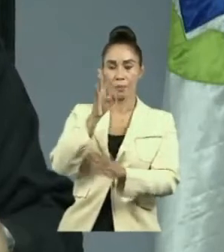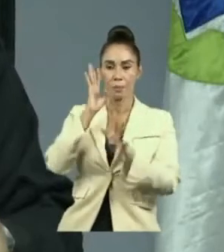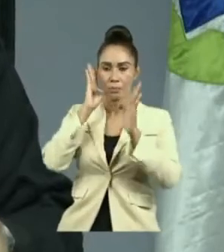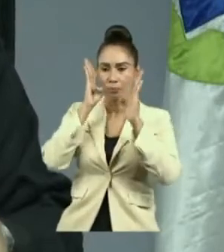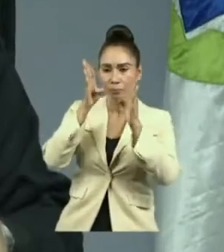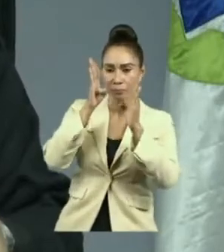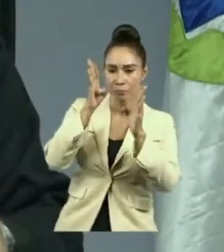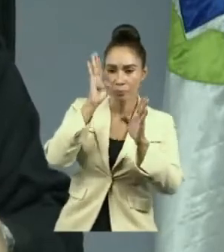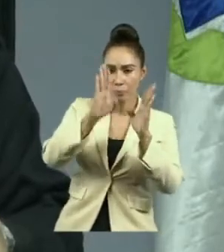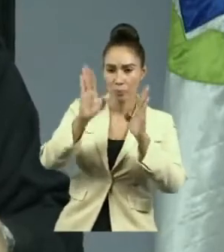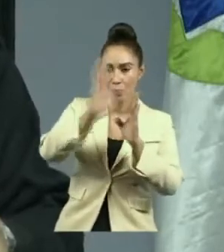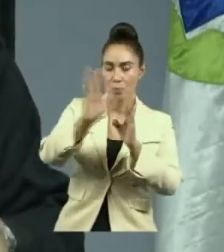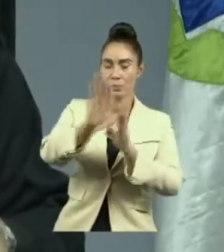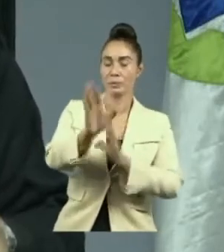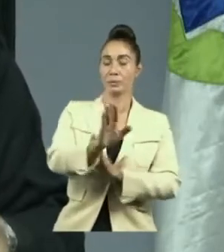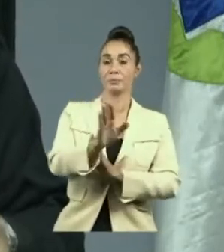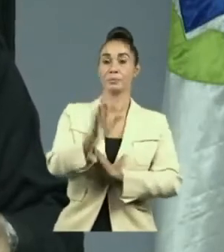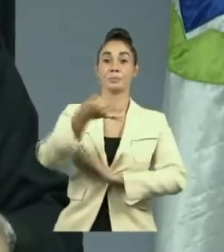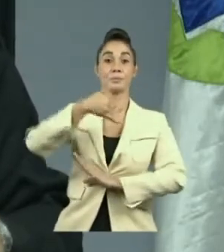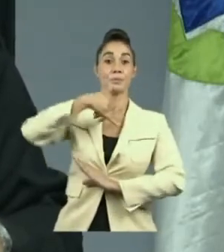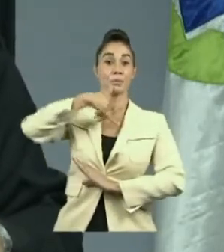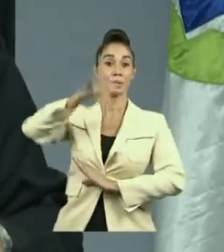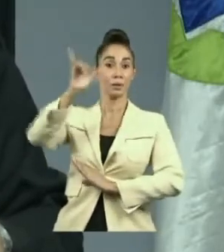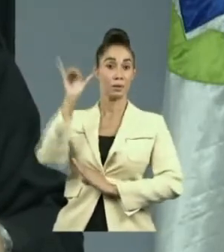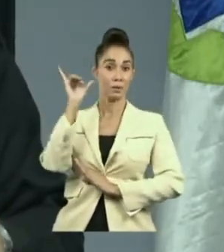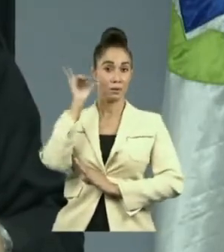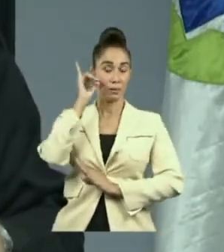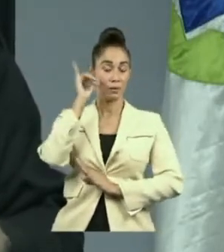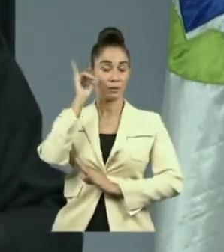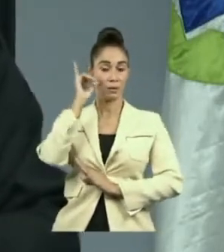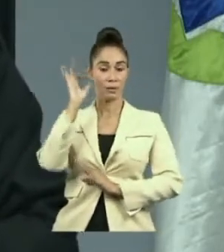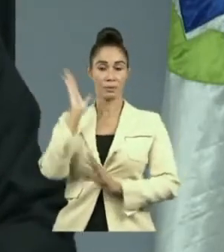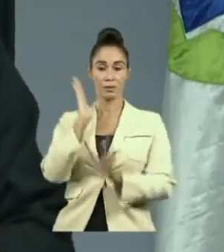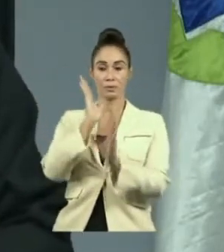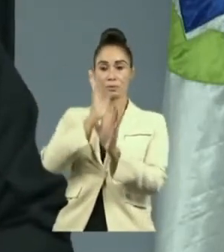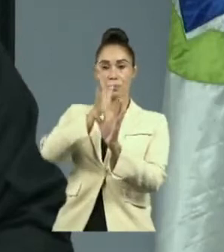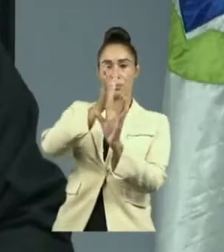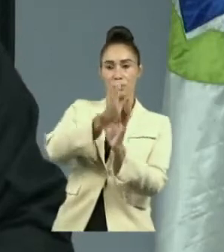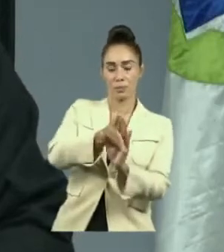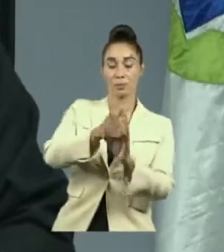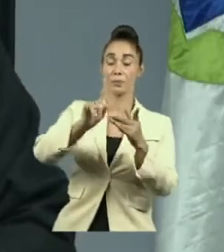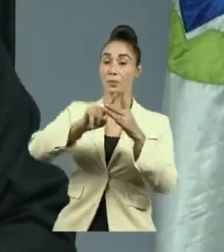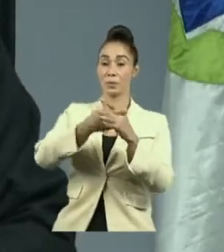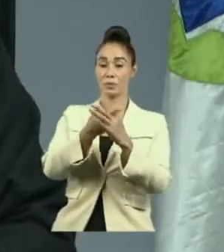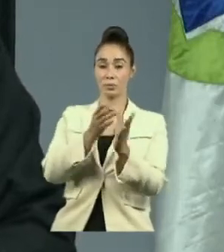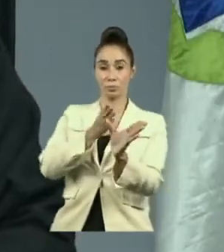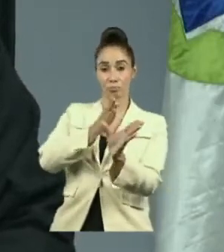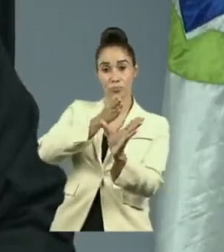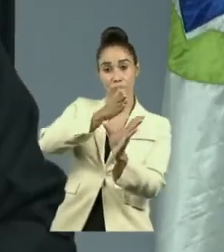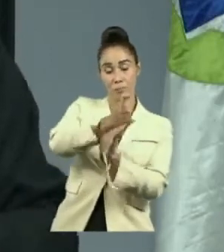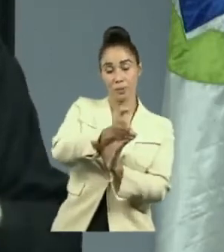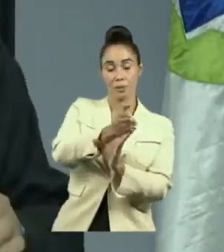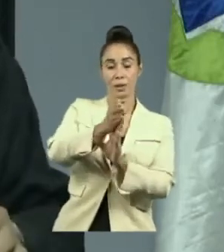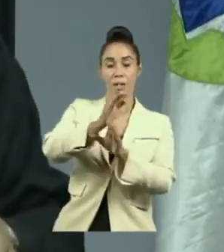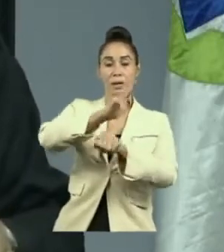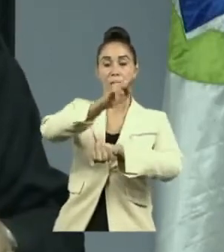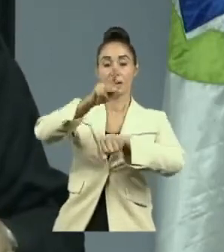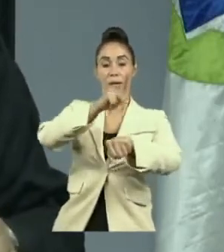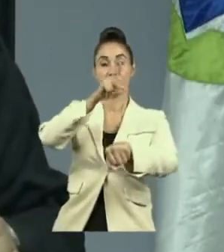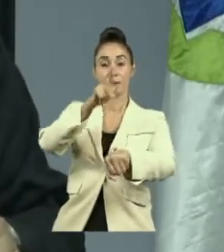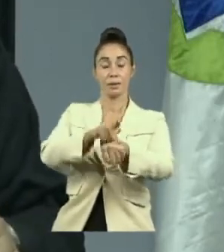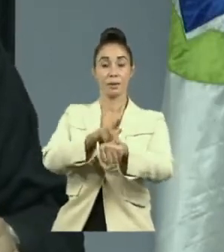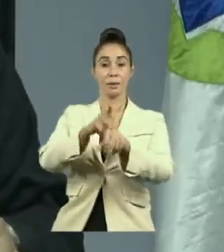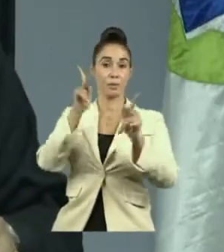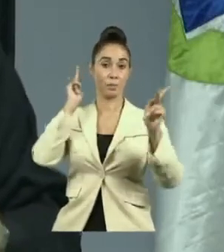alusión en el día de ayer hicimos una intervención o inicio la intervención de la provincia de puerto